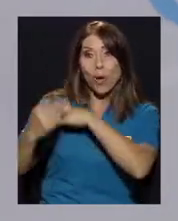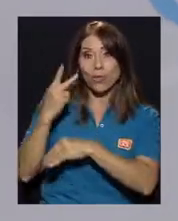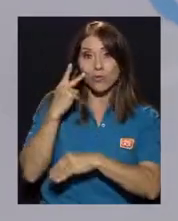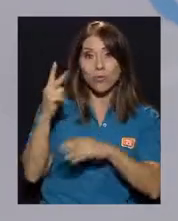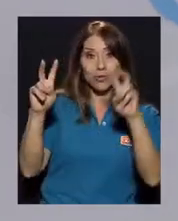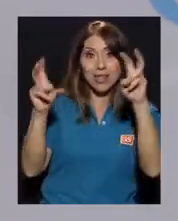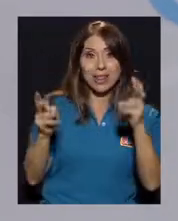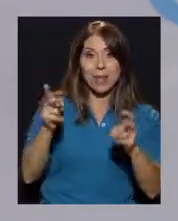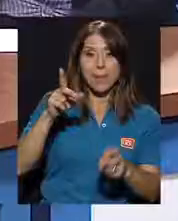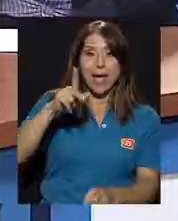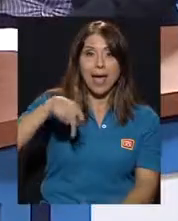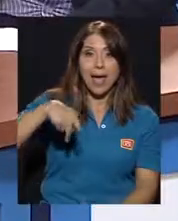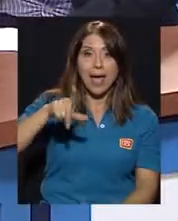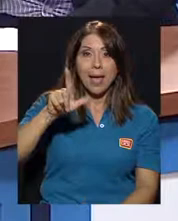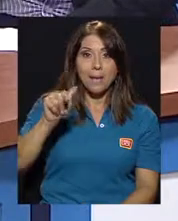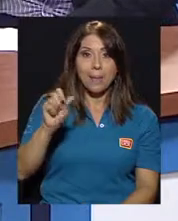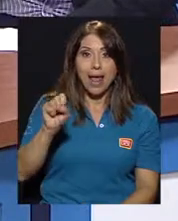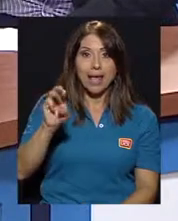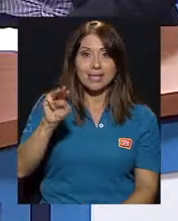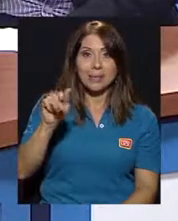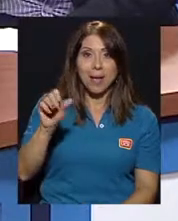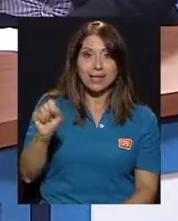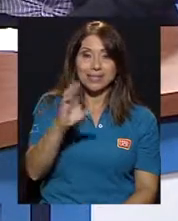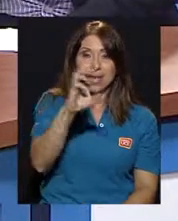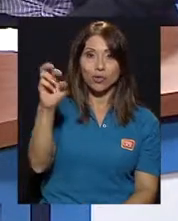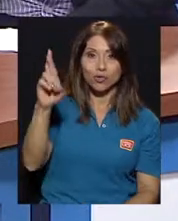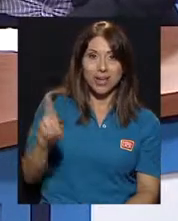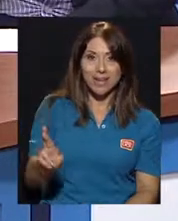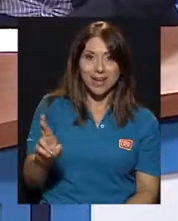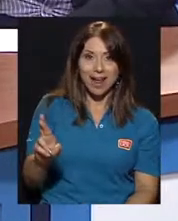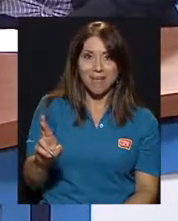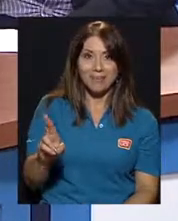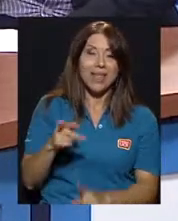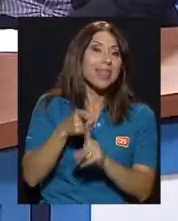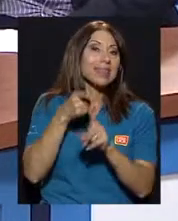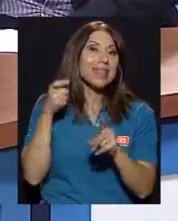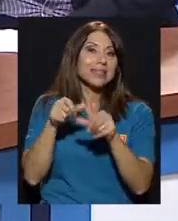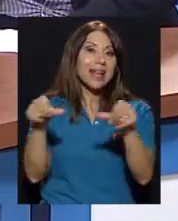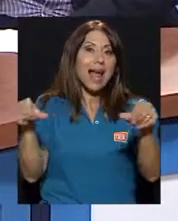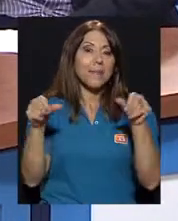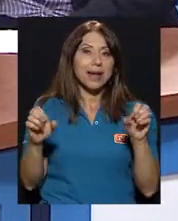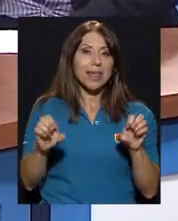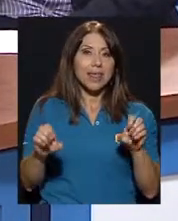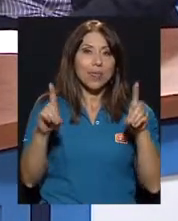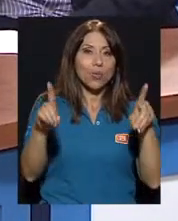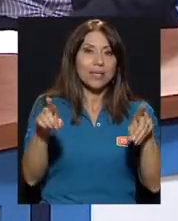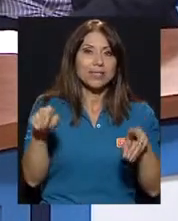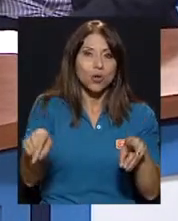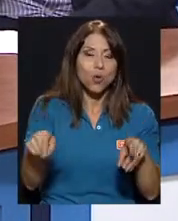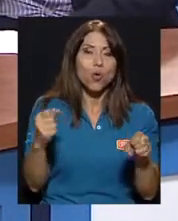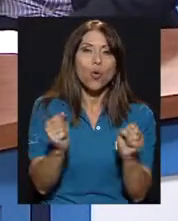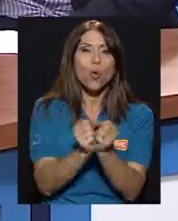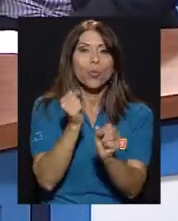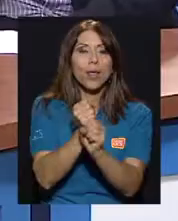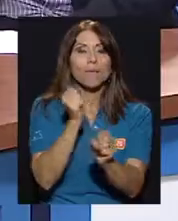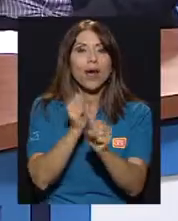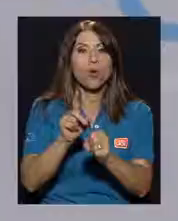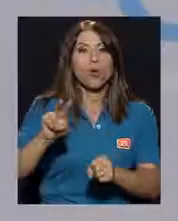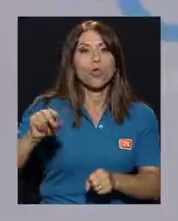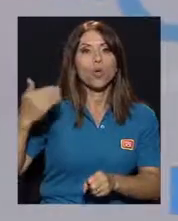costa rica desde la parte de educación que son los plasmas con un trabajo de nuestro compañero